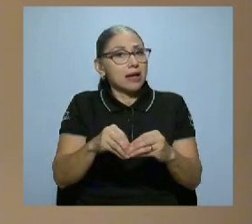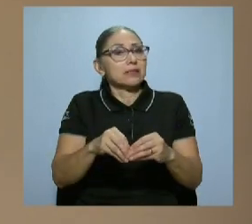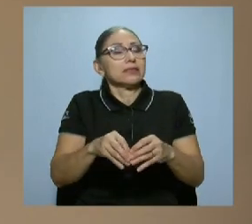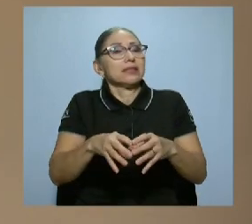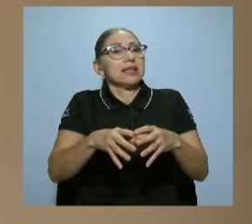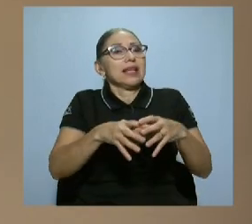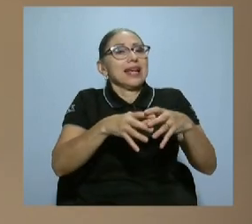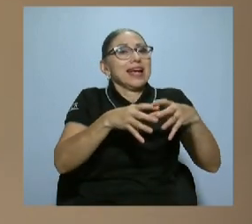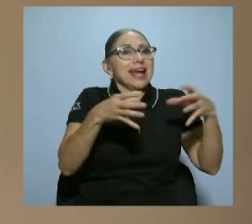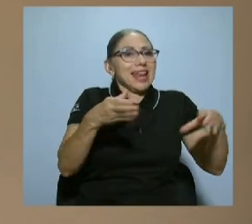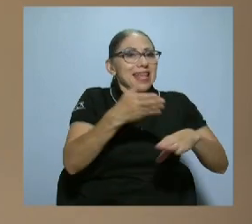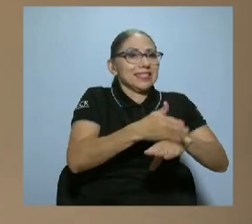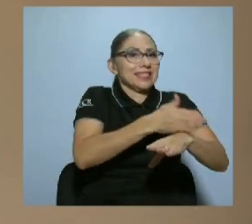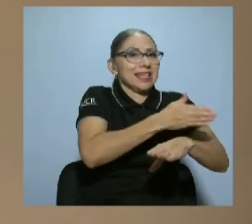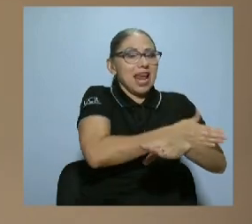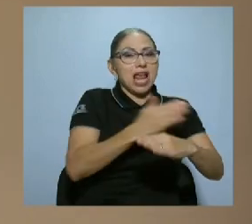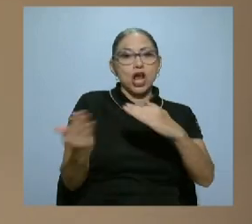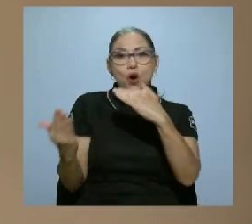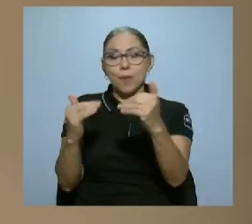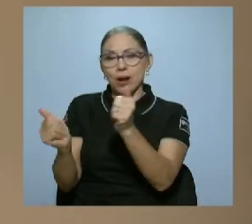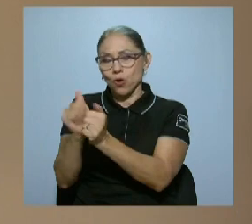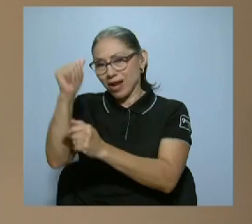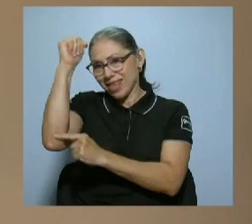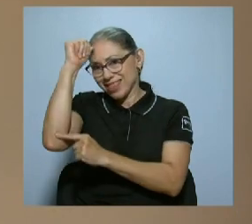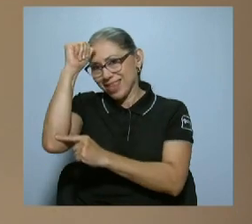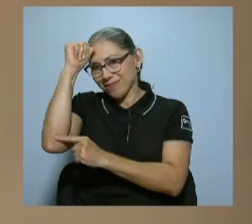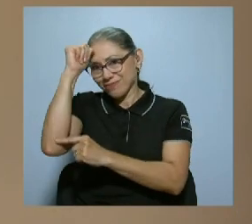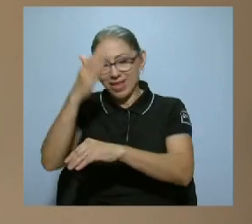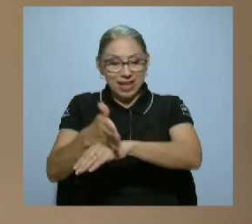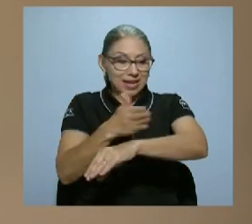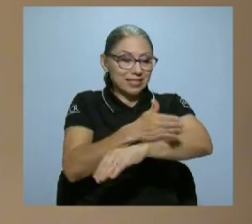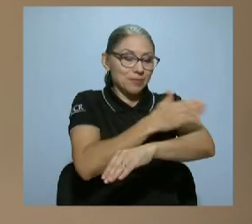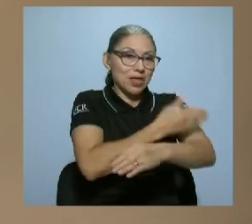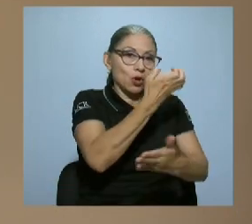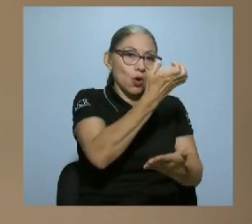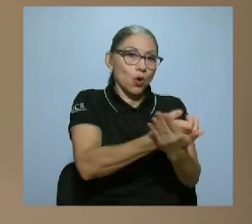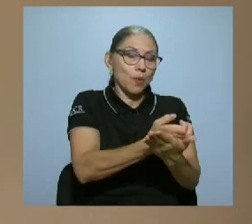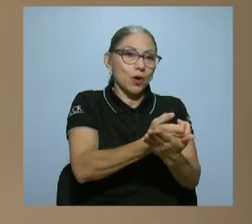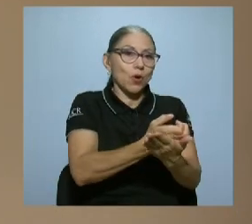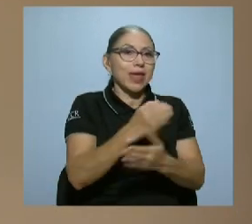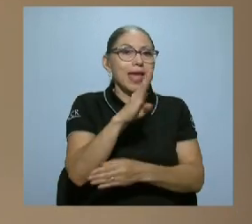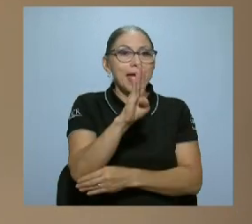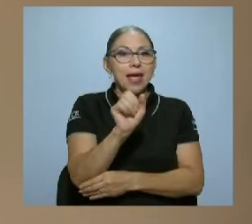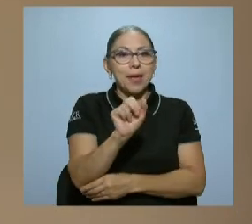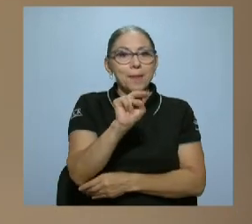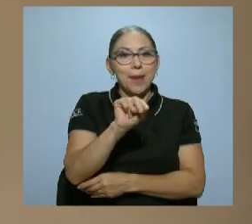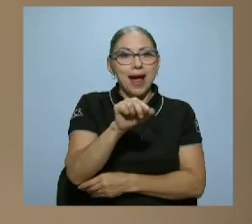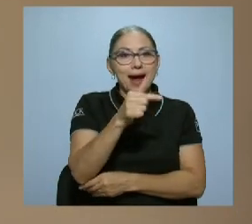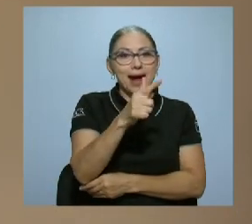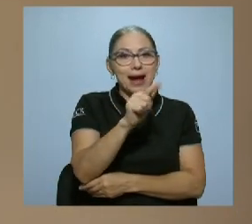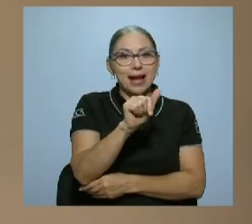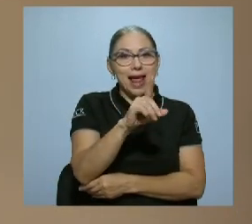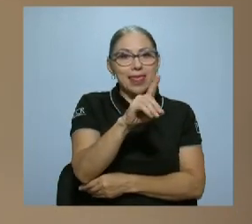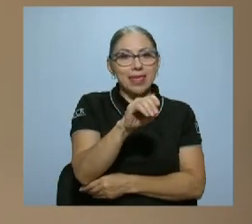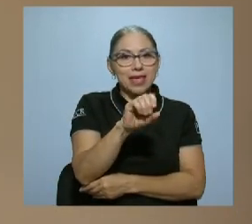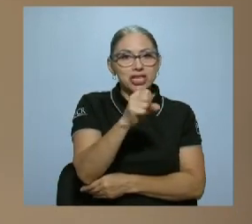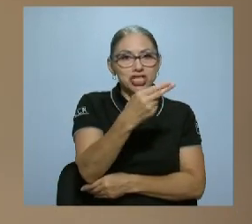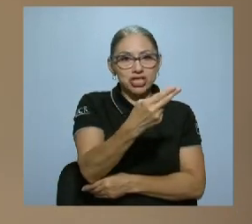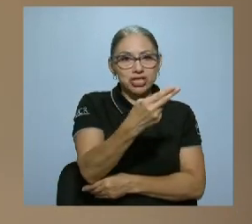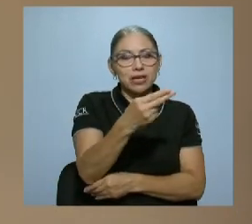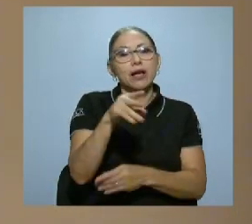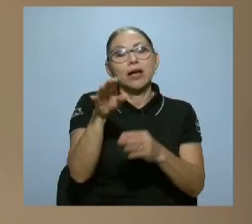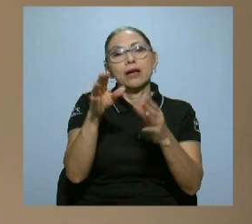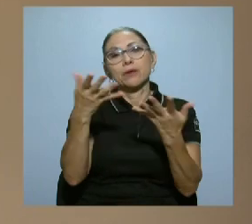más que la India, el crecimiento económico de Bangladesh. Por supuesto que